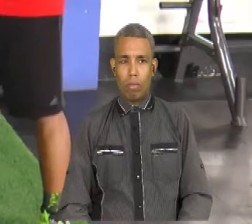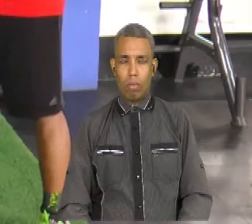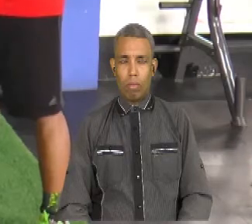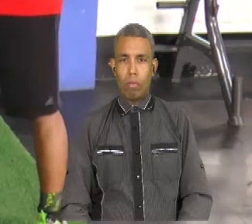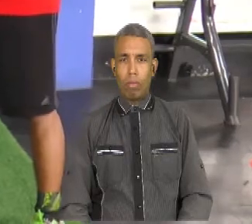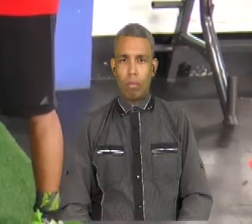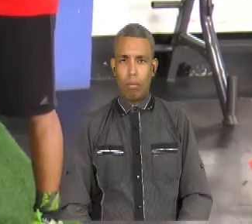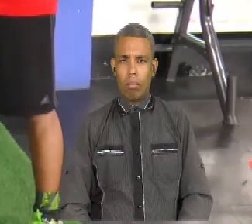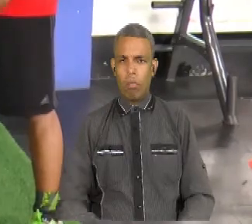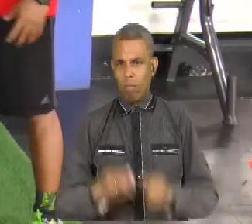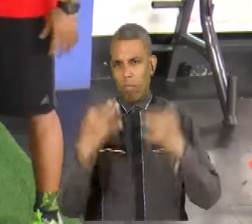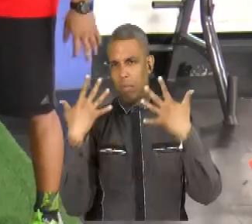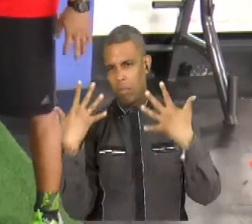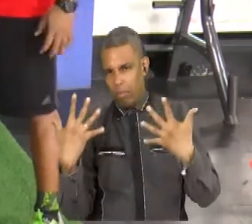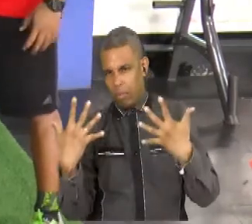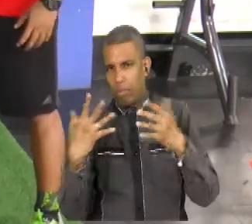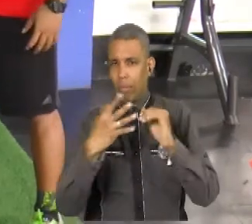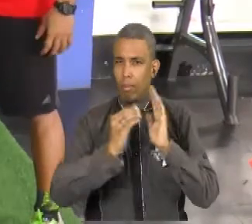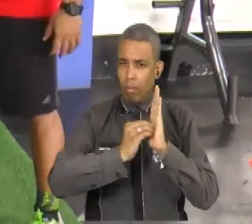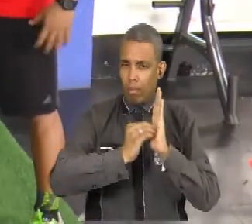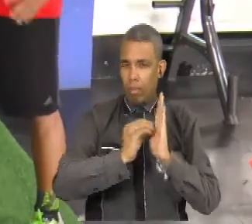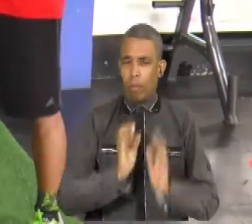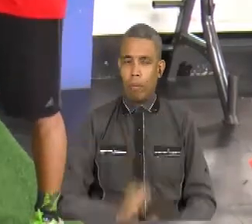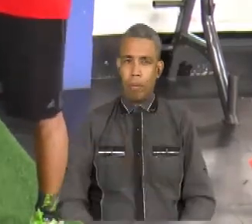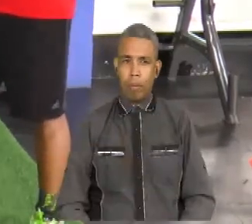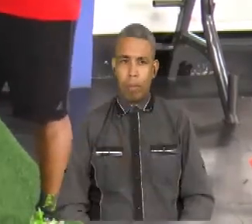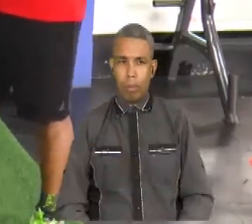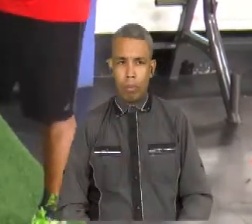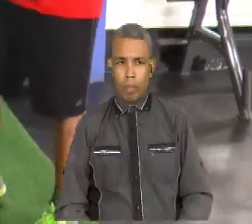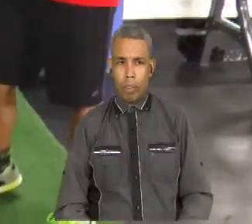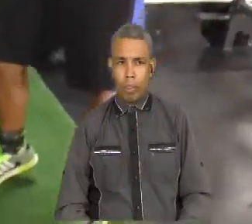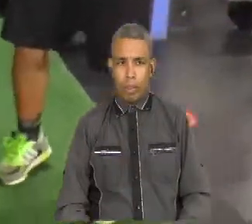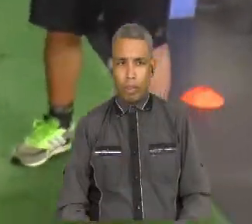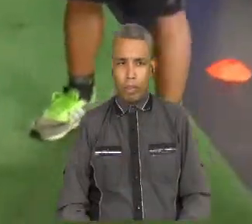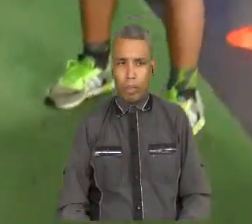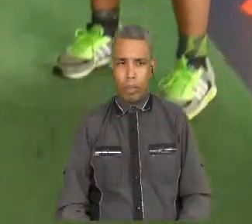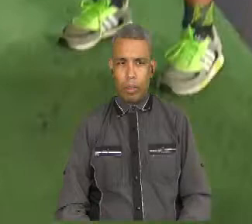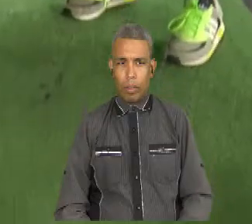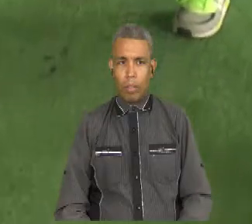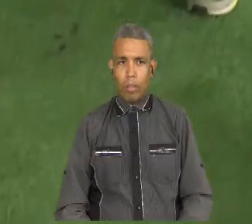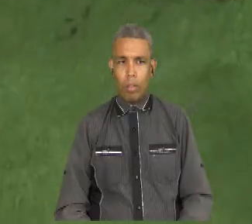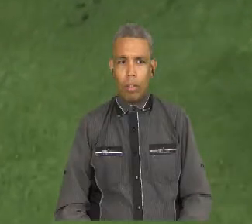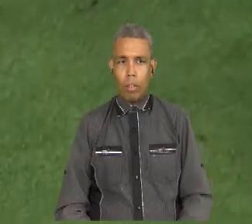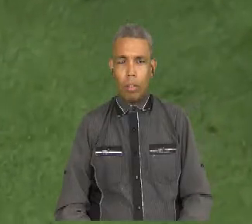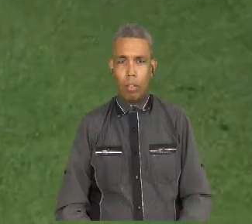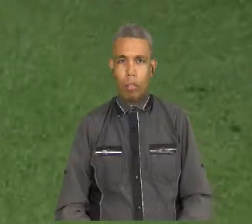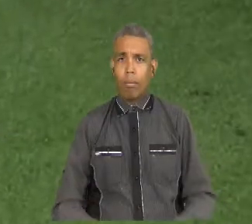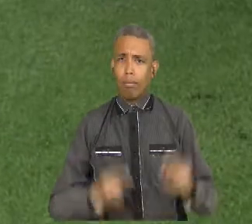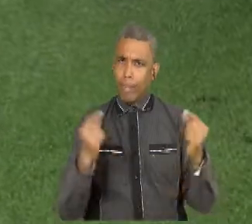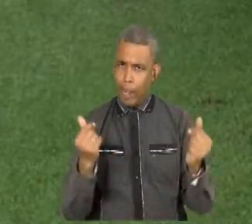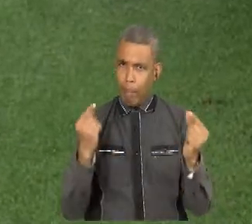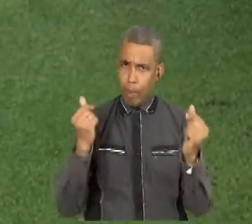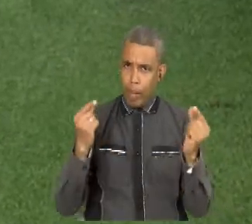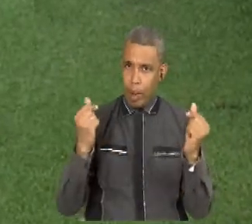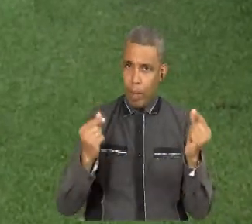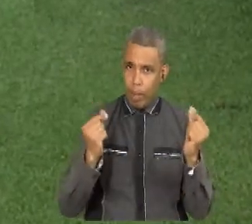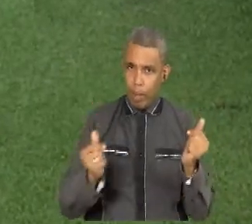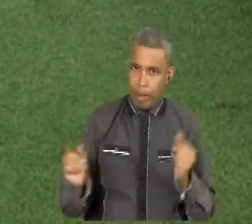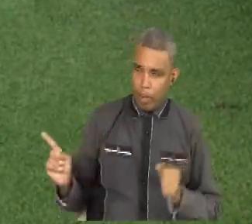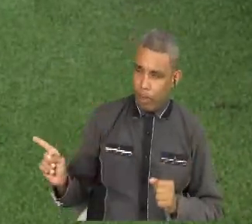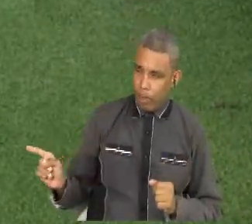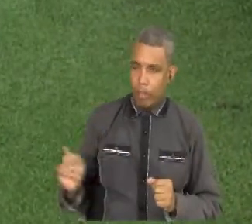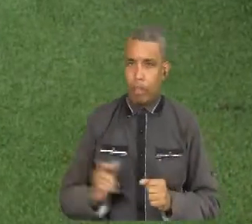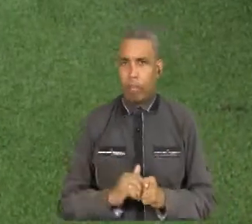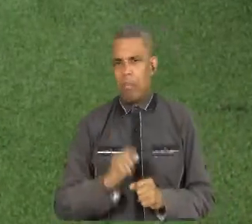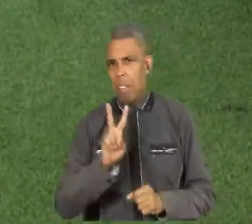10 repeticiones, 5 por cada pierna. Y el skipping, como es un poco más rápido, un poco más activo, lo podemos hacer entre